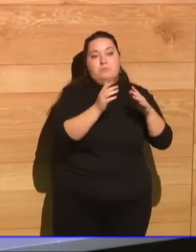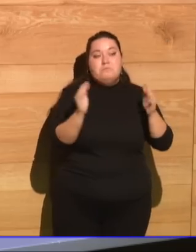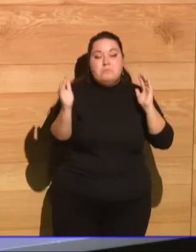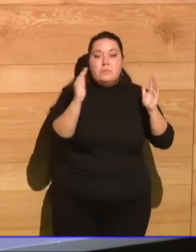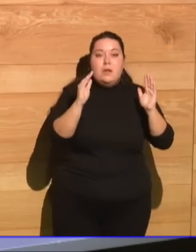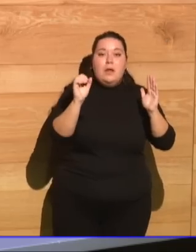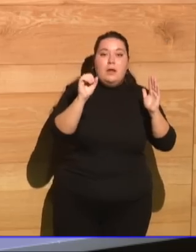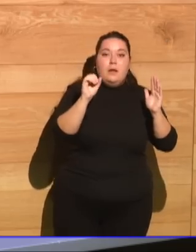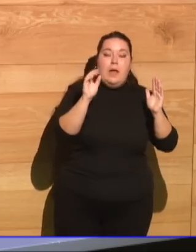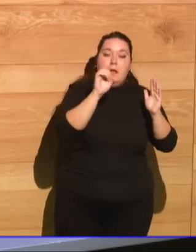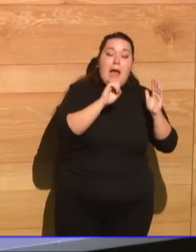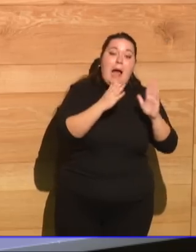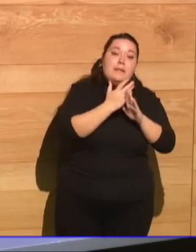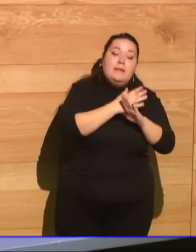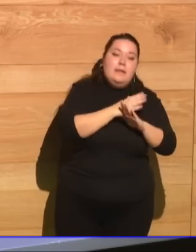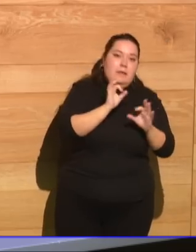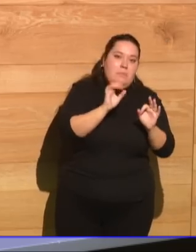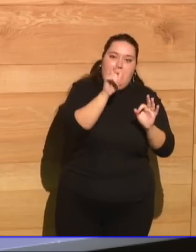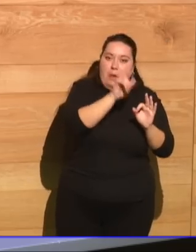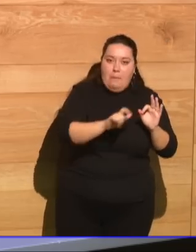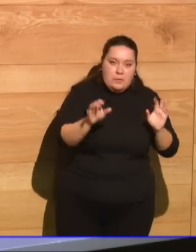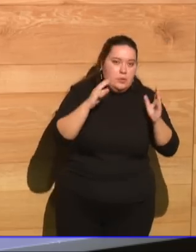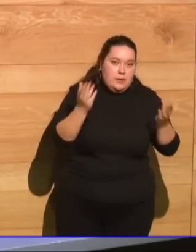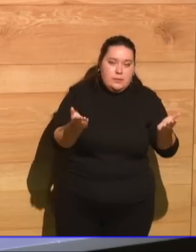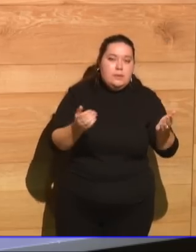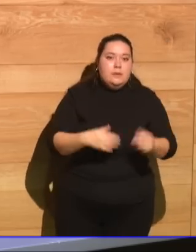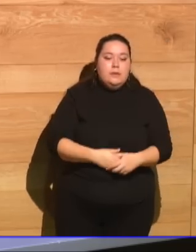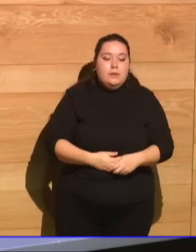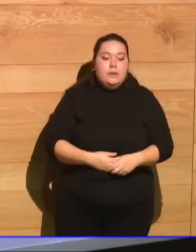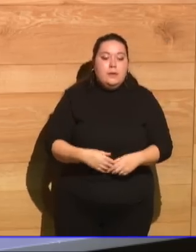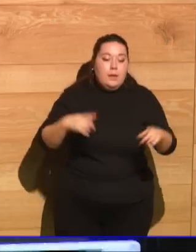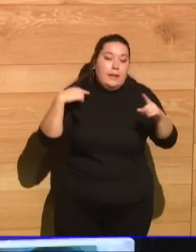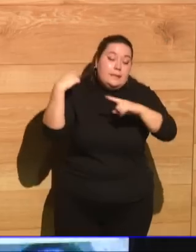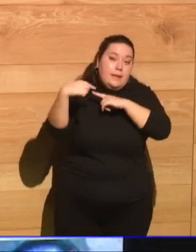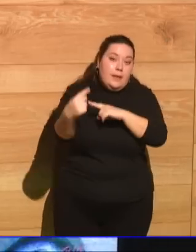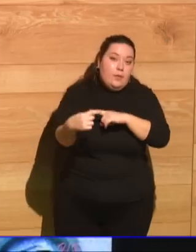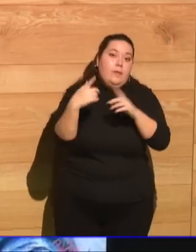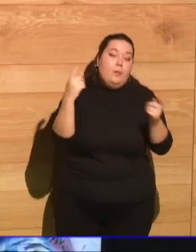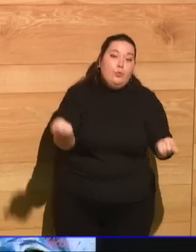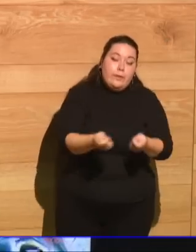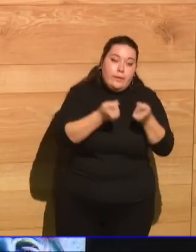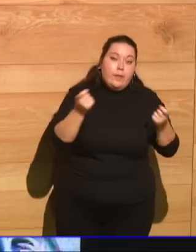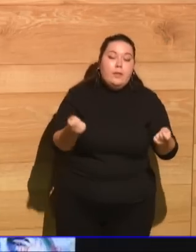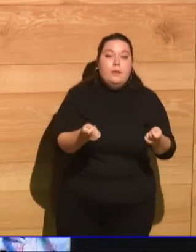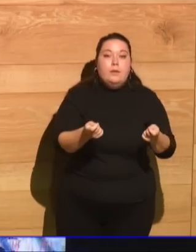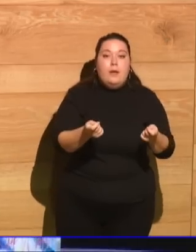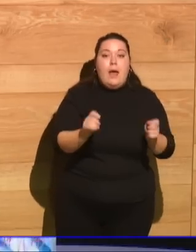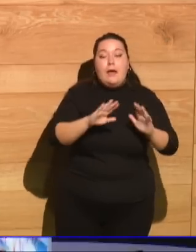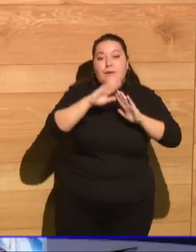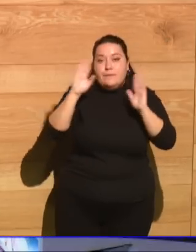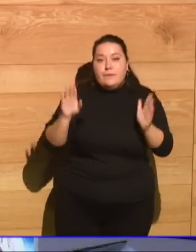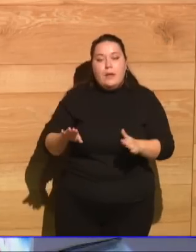Lumet y de Schlesinger y, en fin, pues en este caso es esa generación de la publicidad que